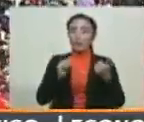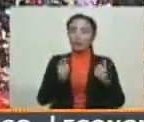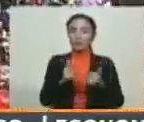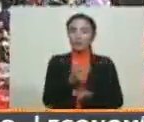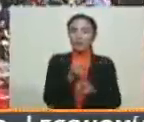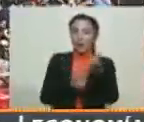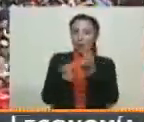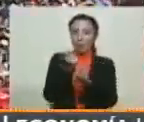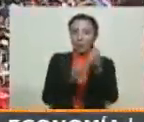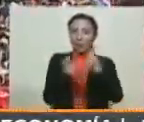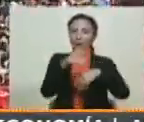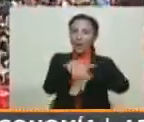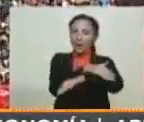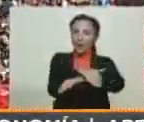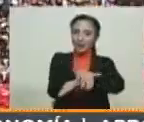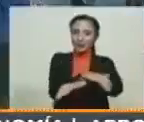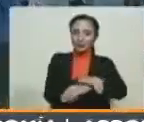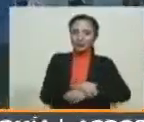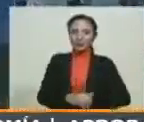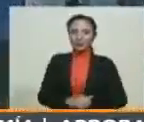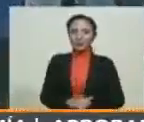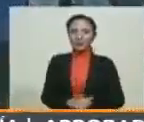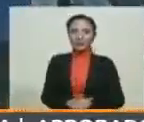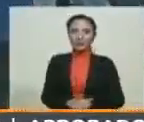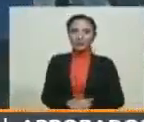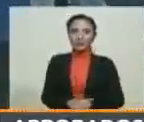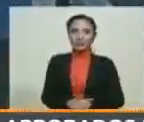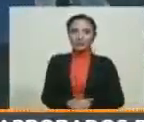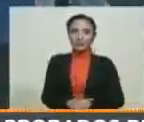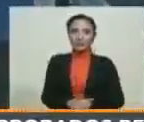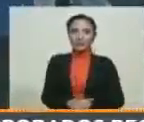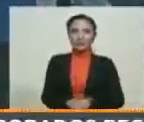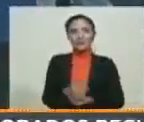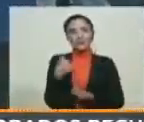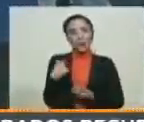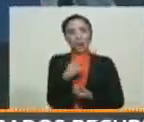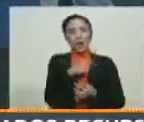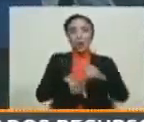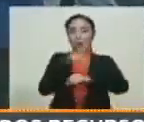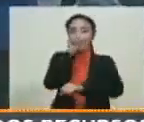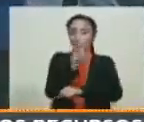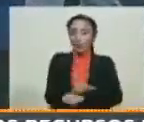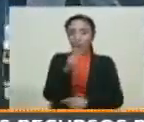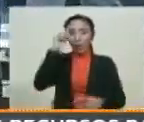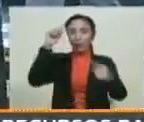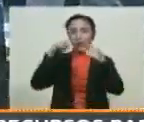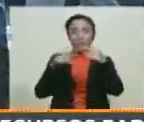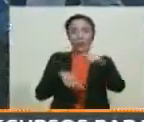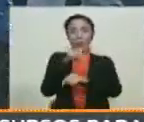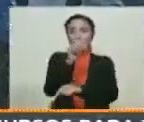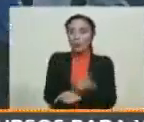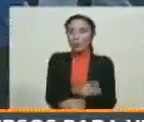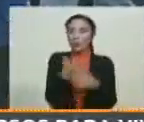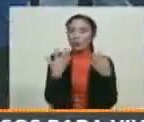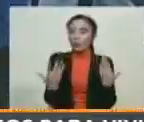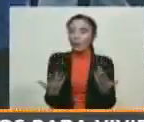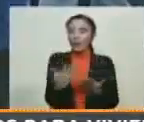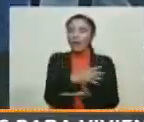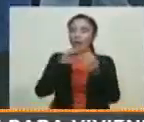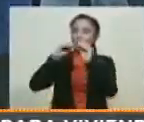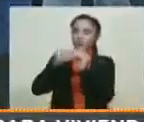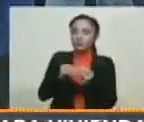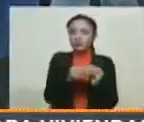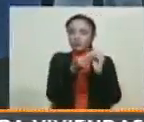de calle para concentrarme única y exclusivamente en la recuperación de las